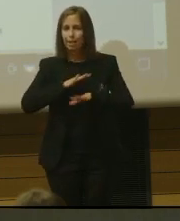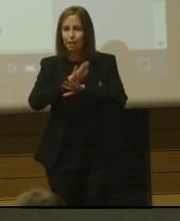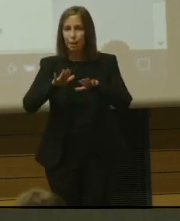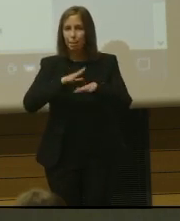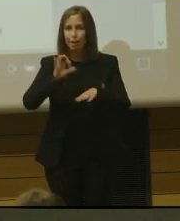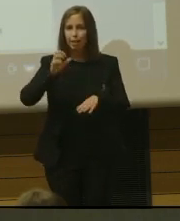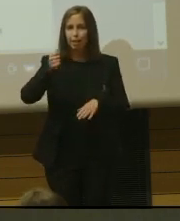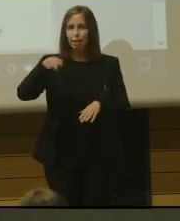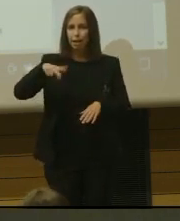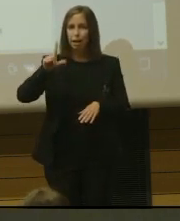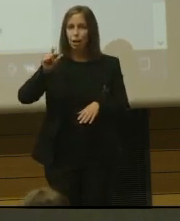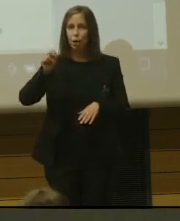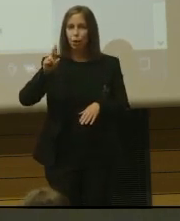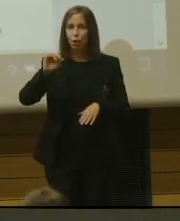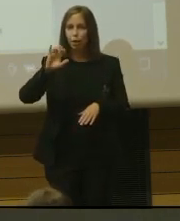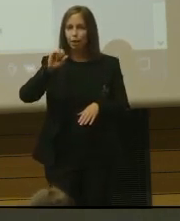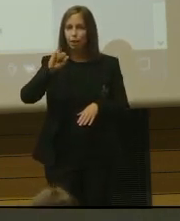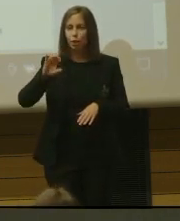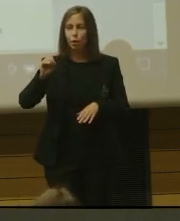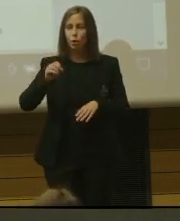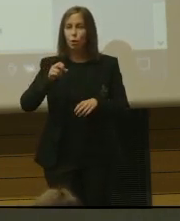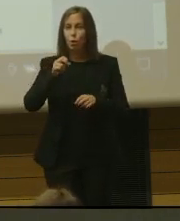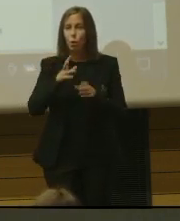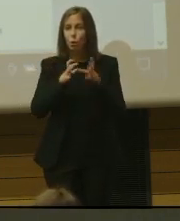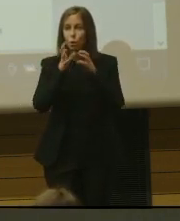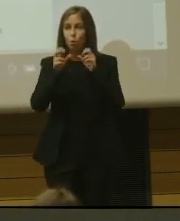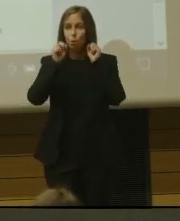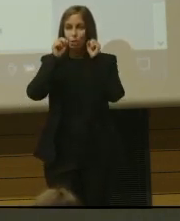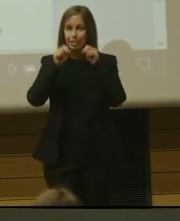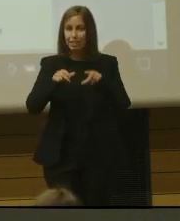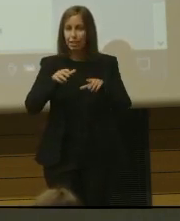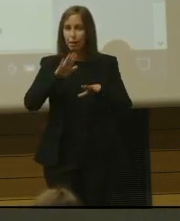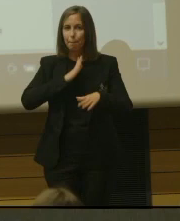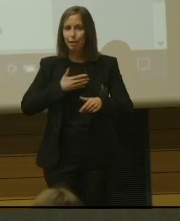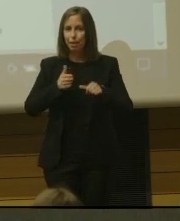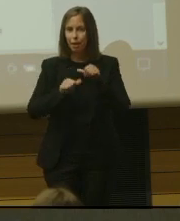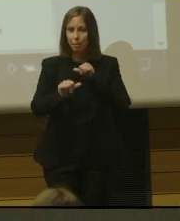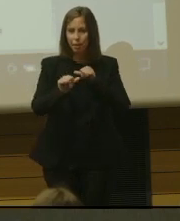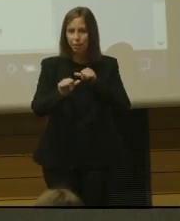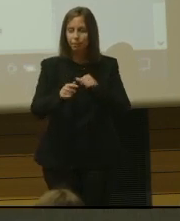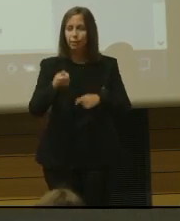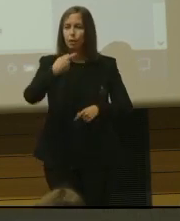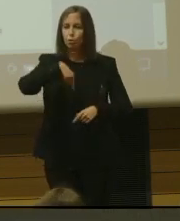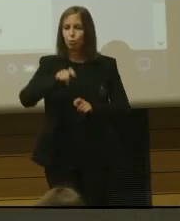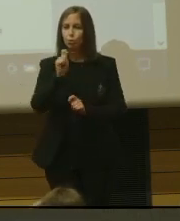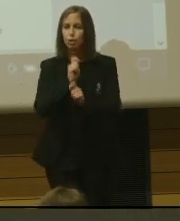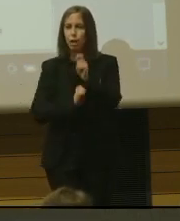ser declarada sin humo. Y nosotros como asociación pues estamos